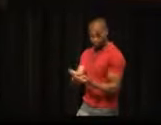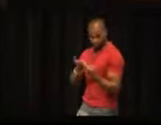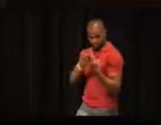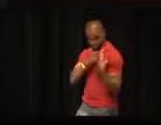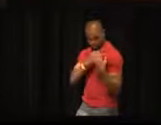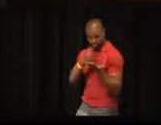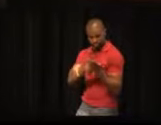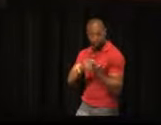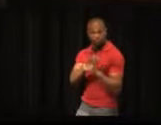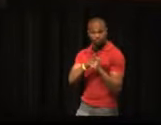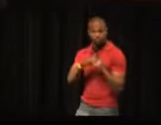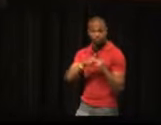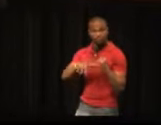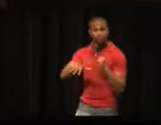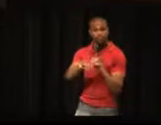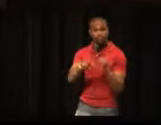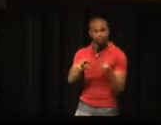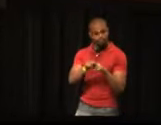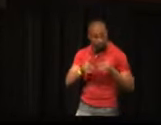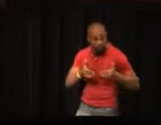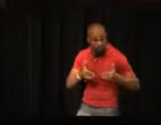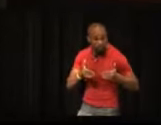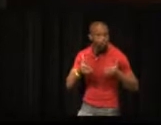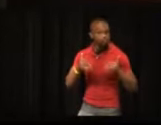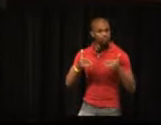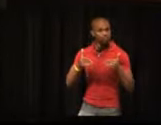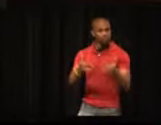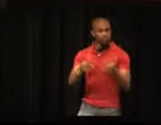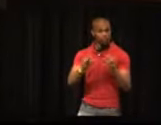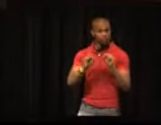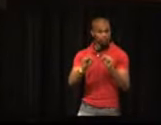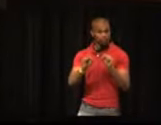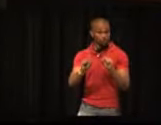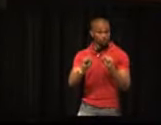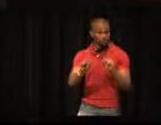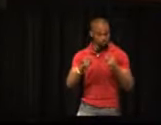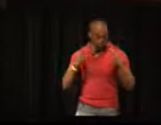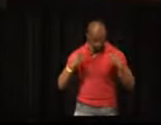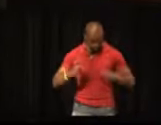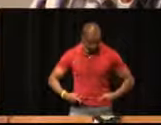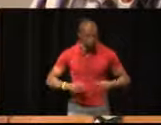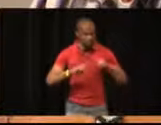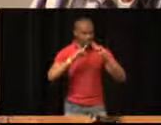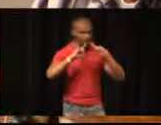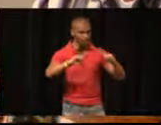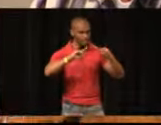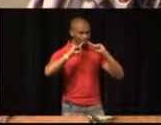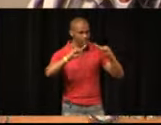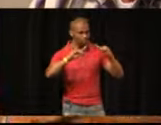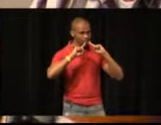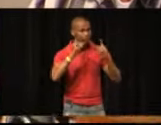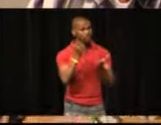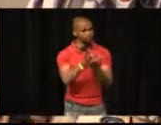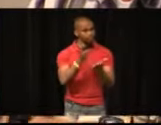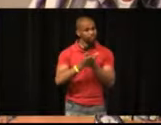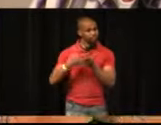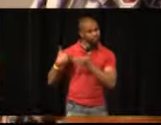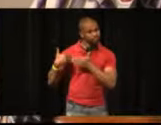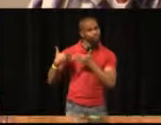este compromiso social y partió de la posición crítica que siempre